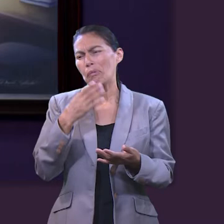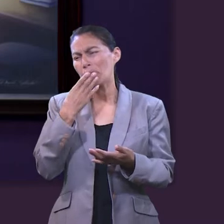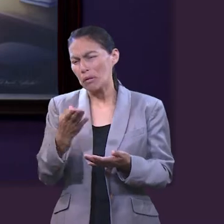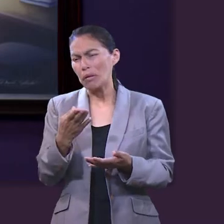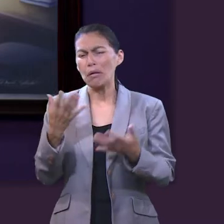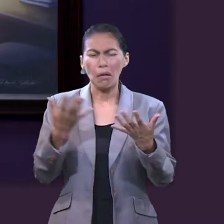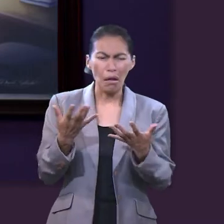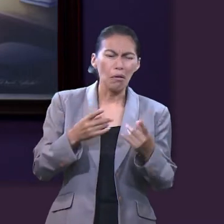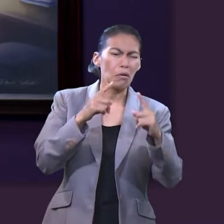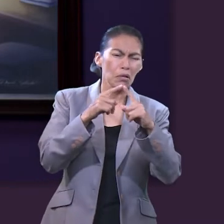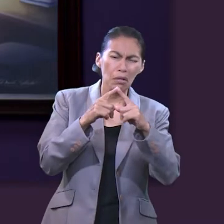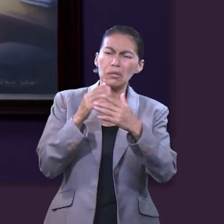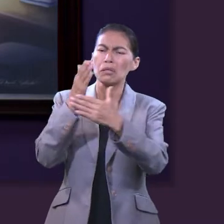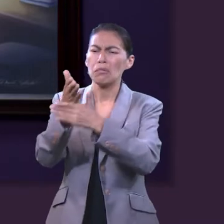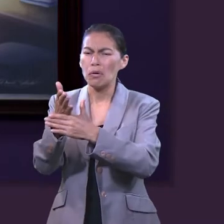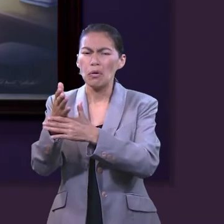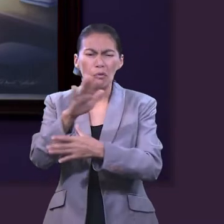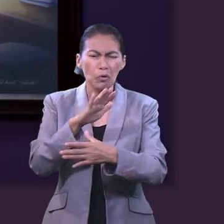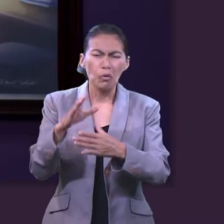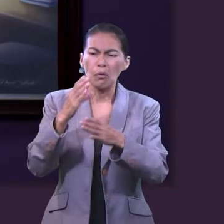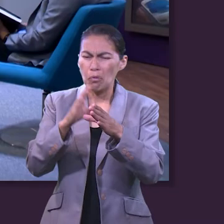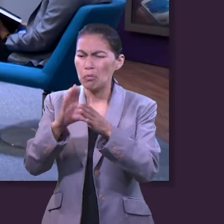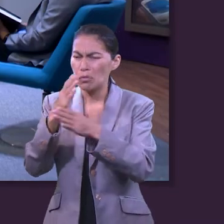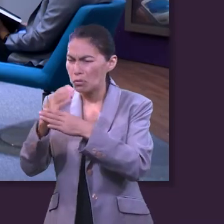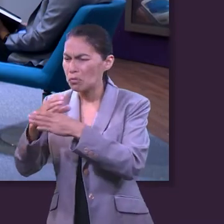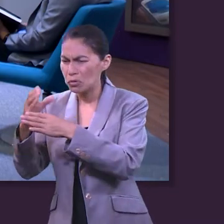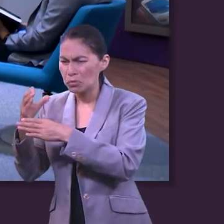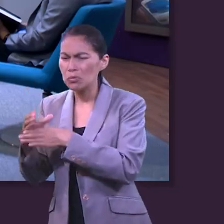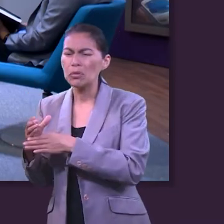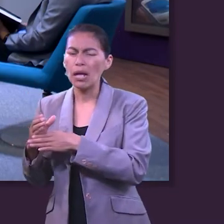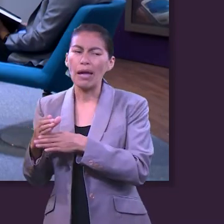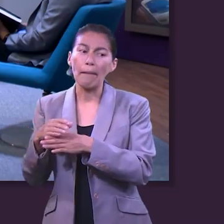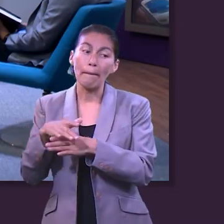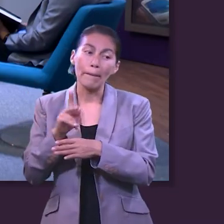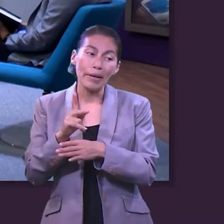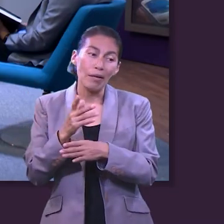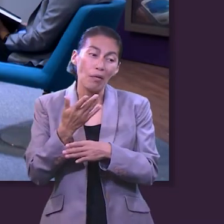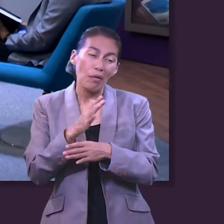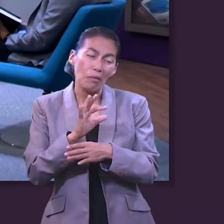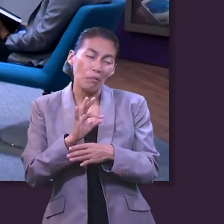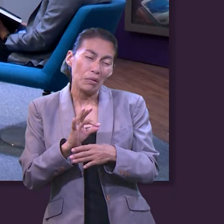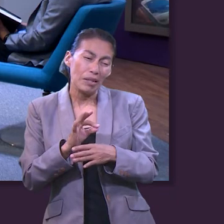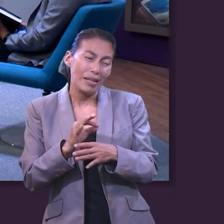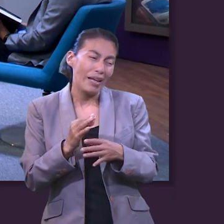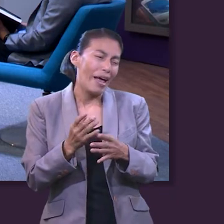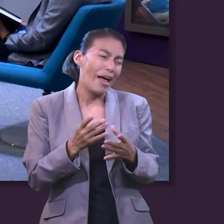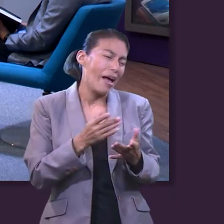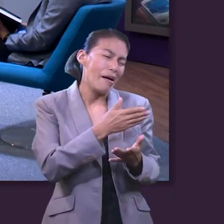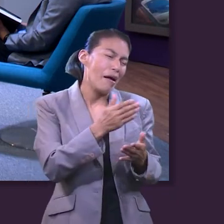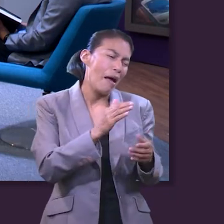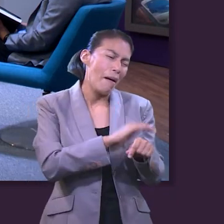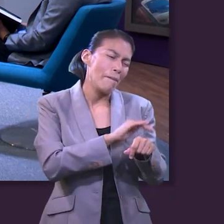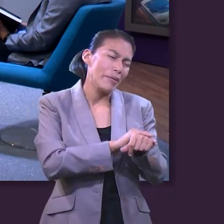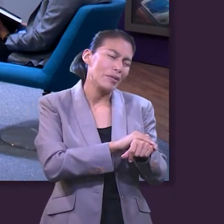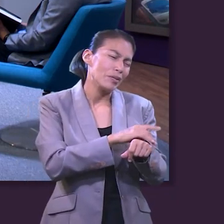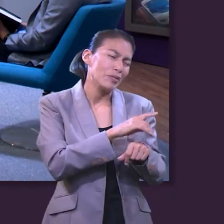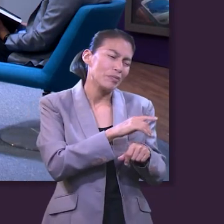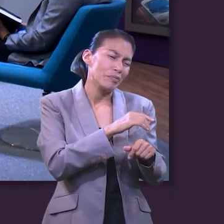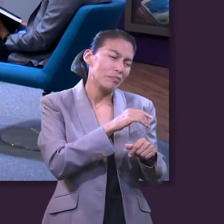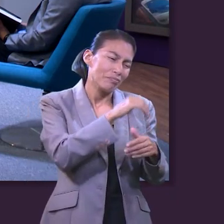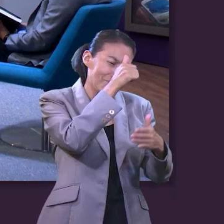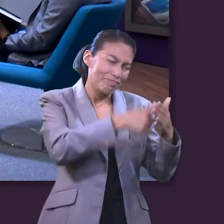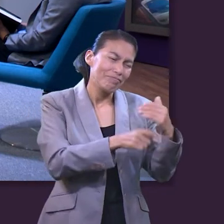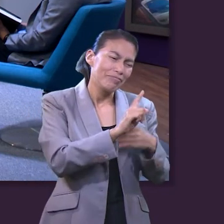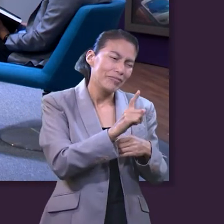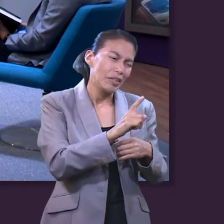medimos. Por ejemplo, el 90% del tiempo estoy bien, asisto a la iglesia, hago las cosas y el otro 10%, bueno, me acoplo un poquito